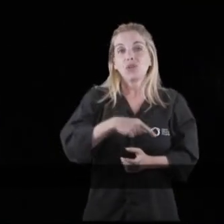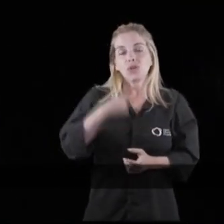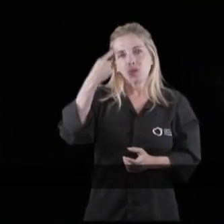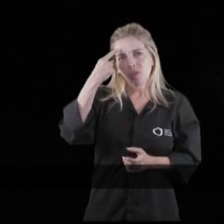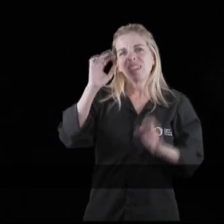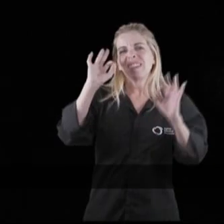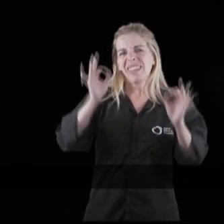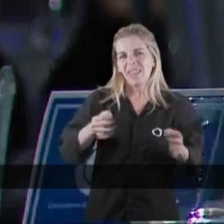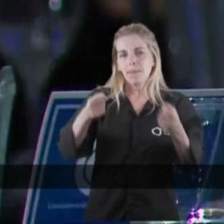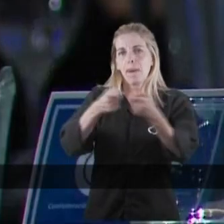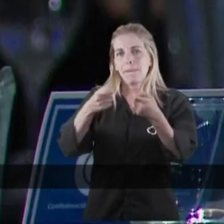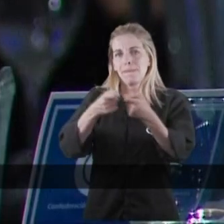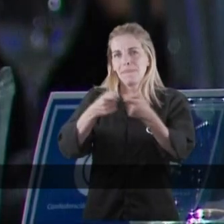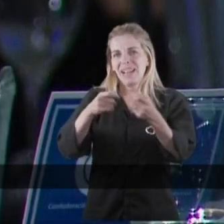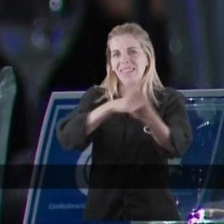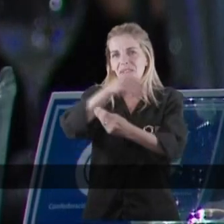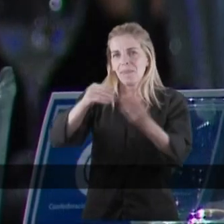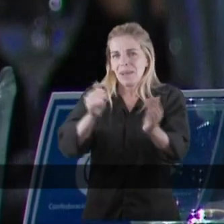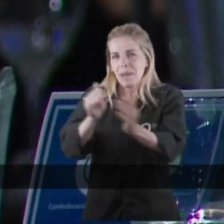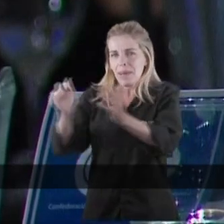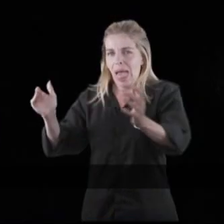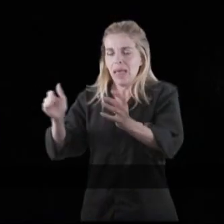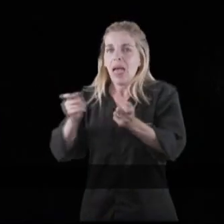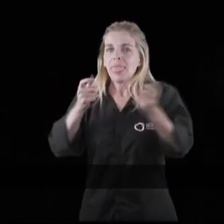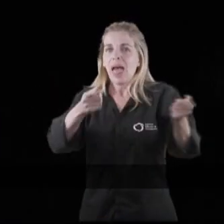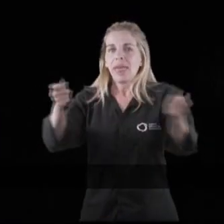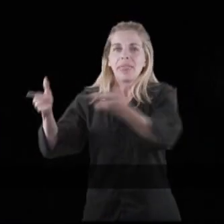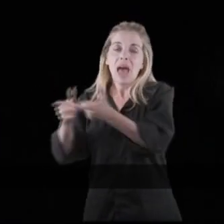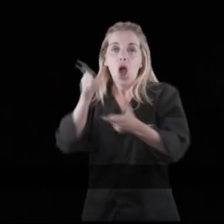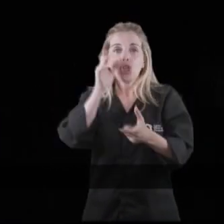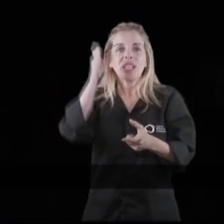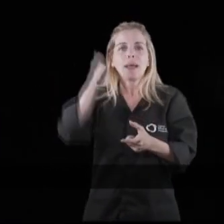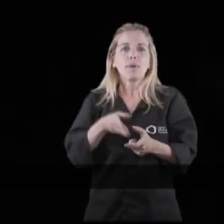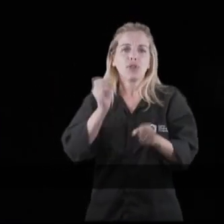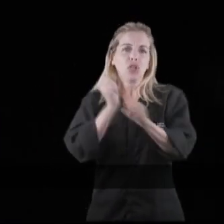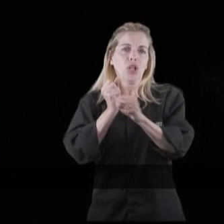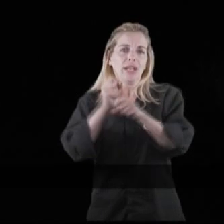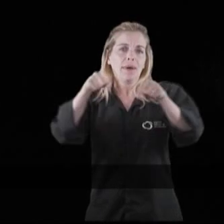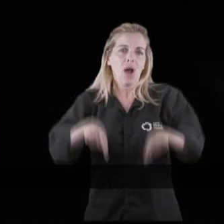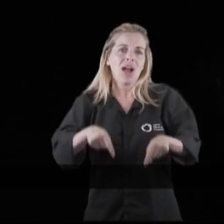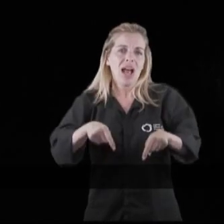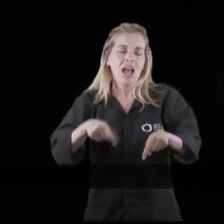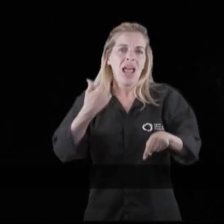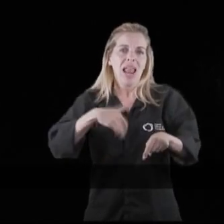industria genera el 80% del empleo en la Argentina, se da cuenta la dimensión de lo que es la pequeña y mediana empresa.